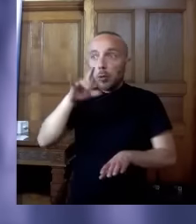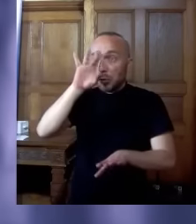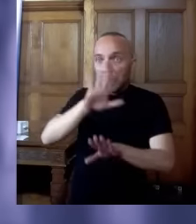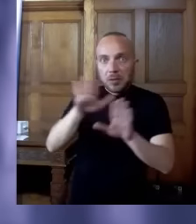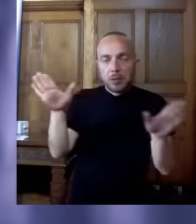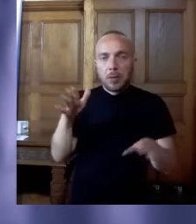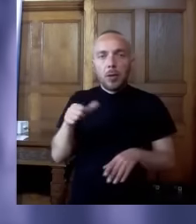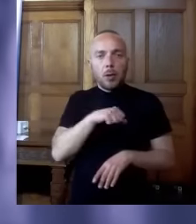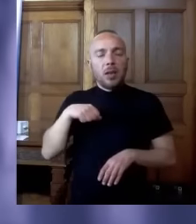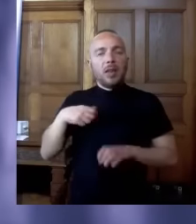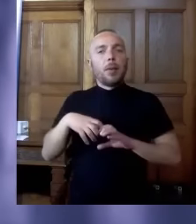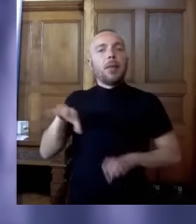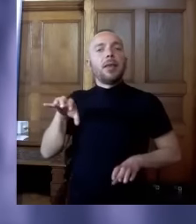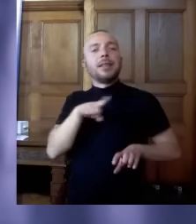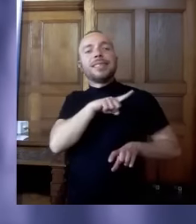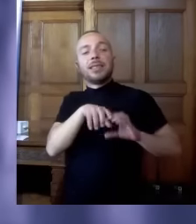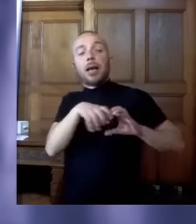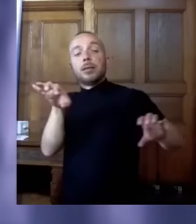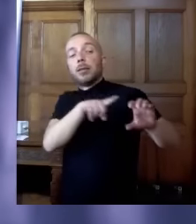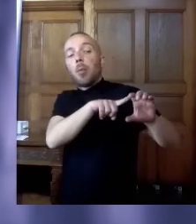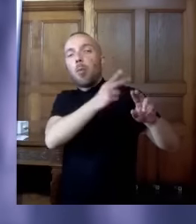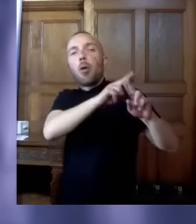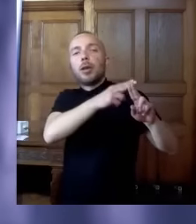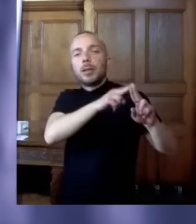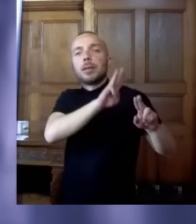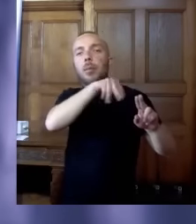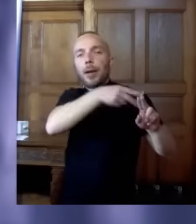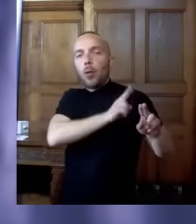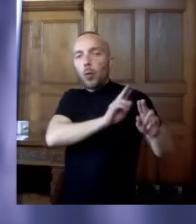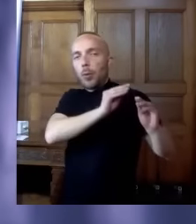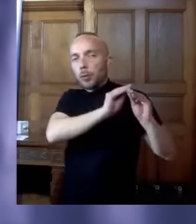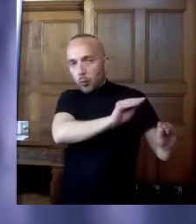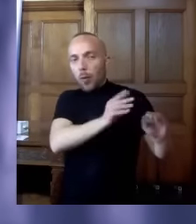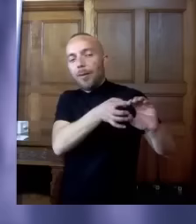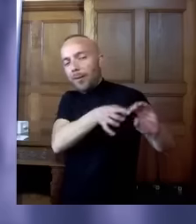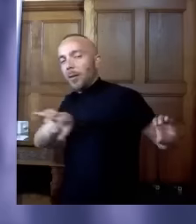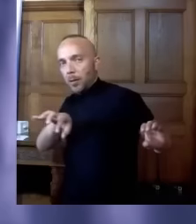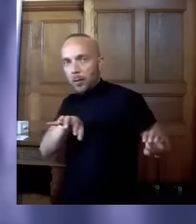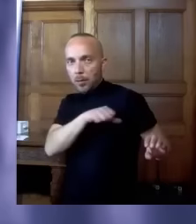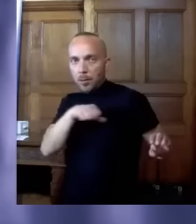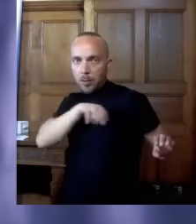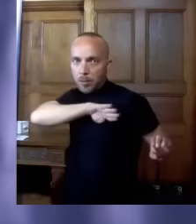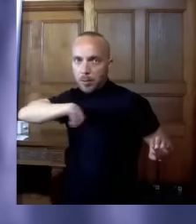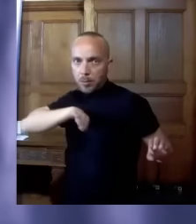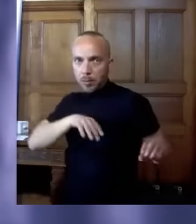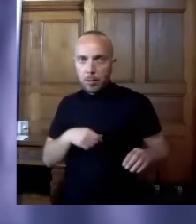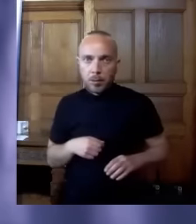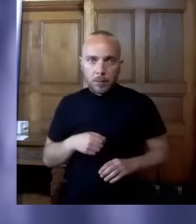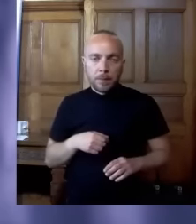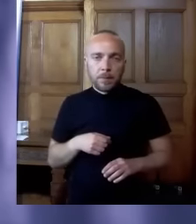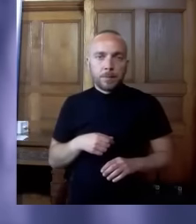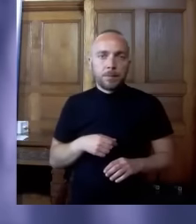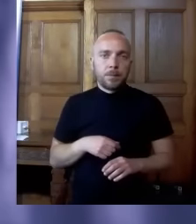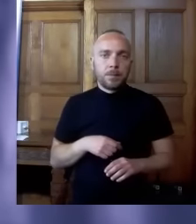digo pero somos independentistas respecto a las políticas del partido nacionalista Vasco otros otros